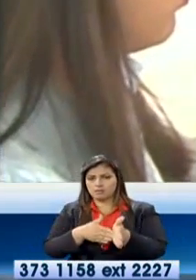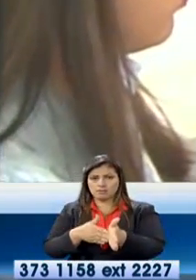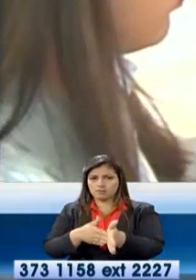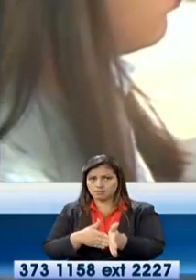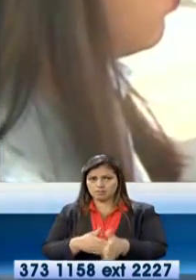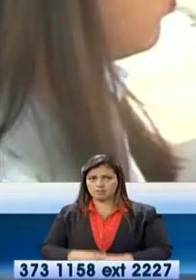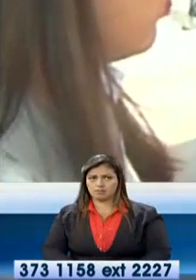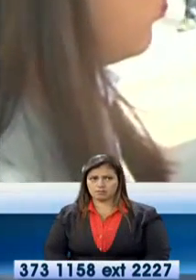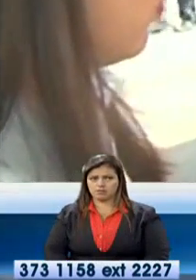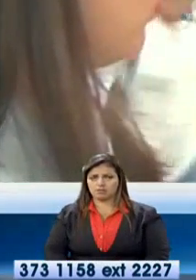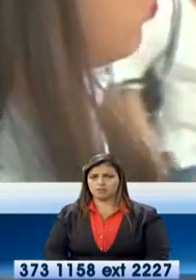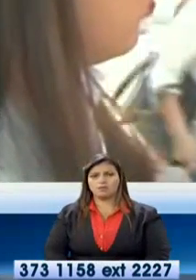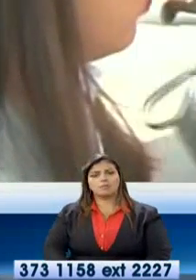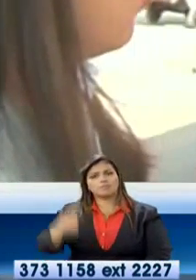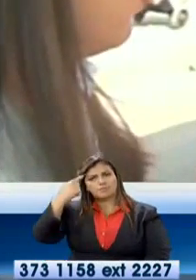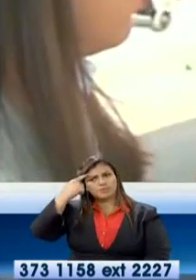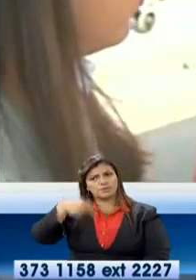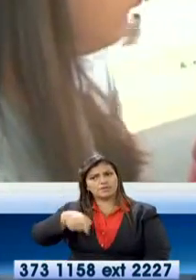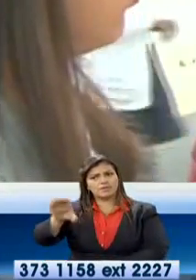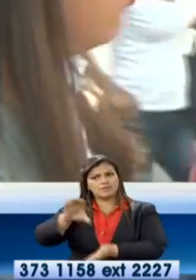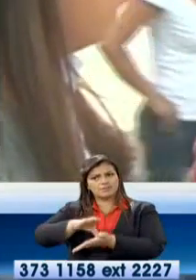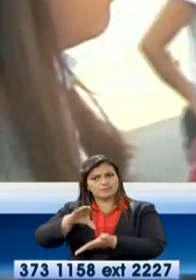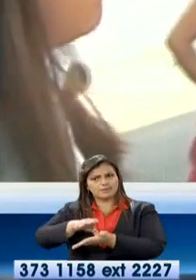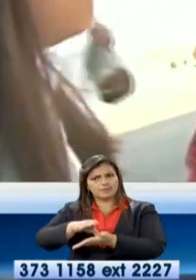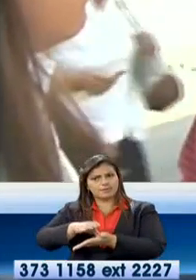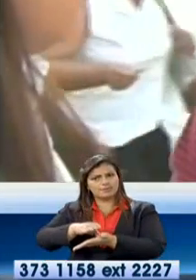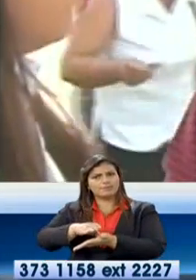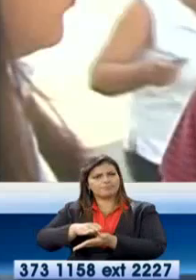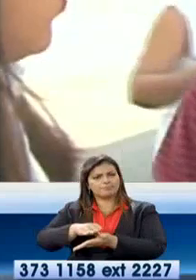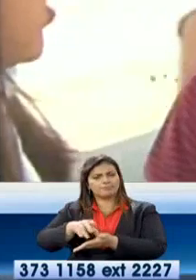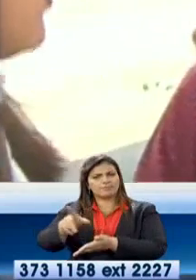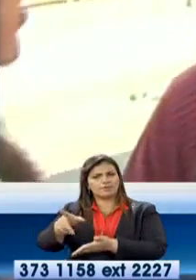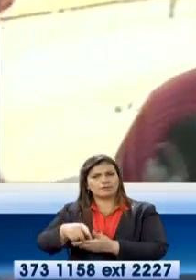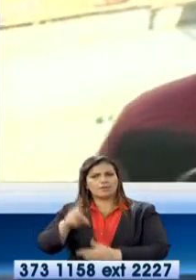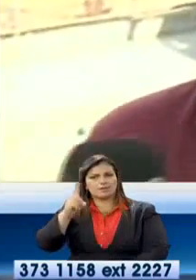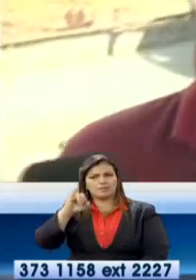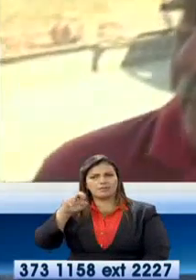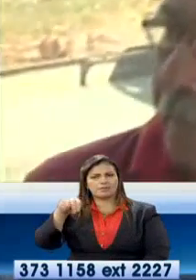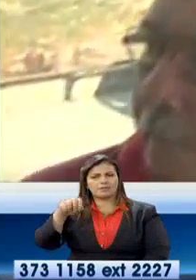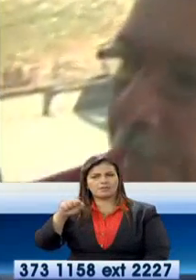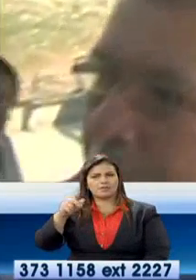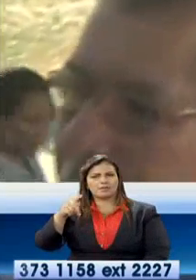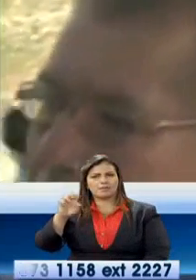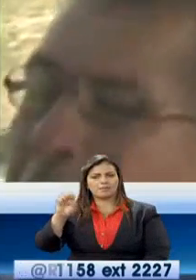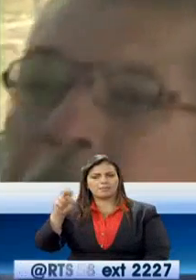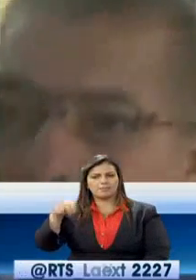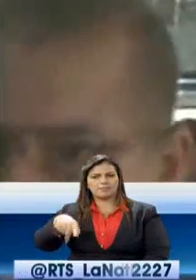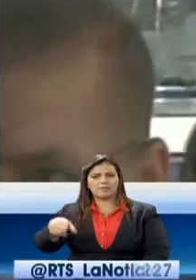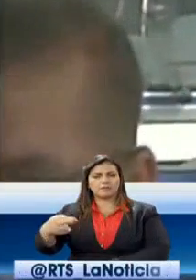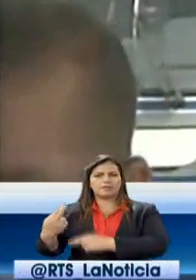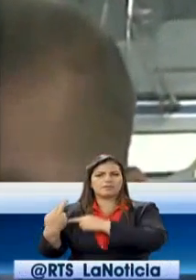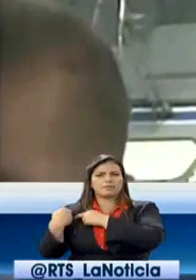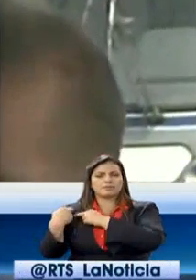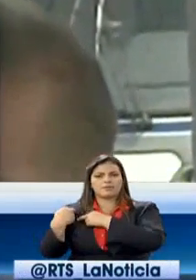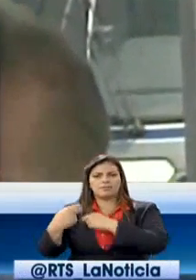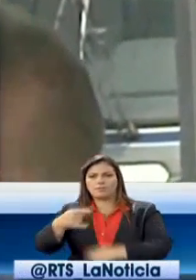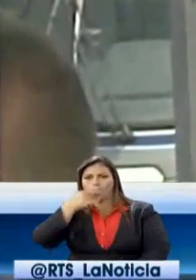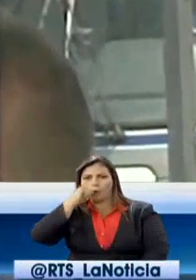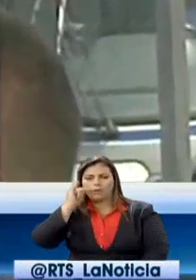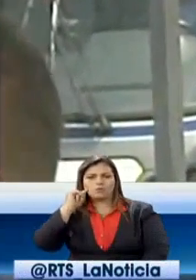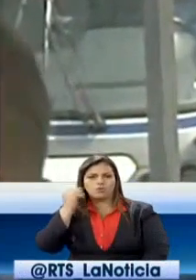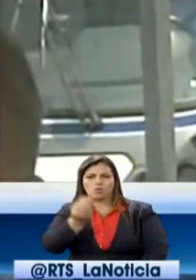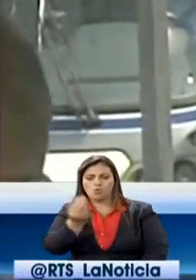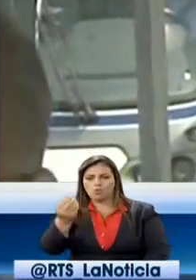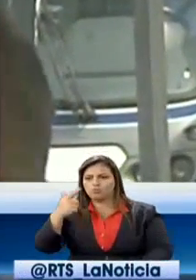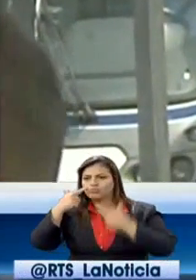creo que hay un centro especializado para controlar al menor, la DINASPEN, creo. O sea, que ¿más presencia policial, eso? Presencia policial y